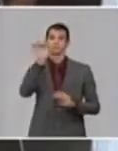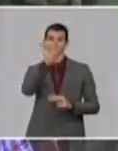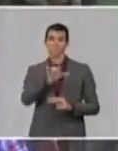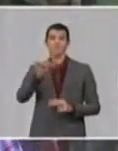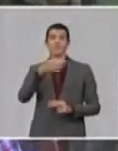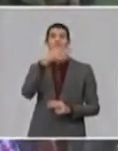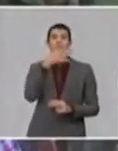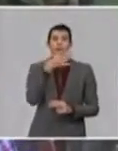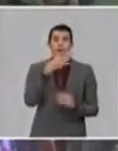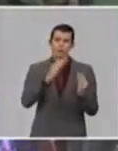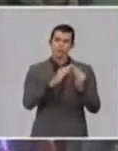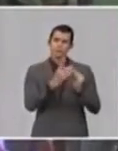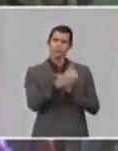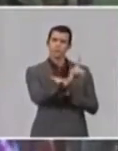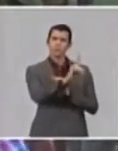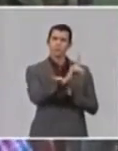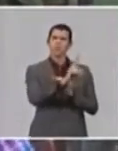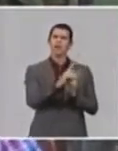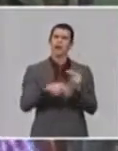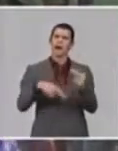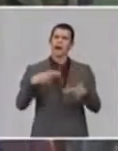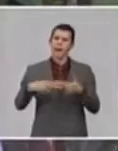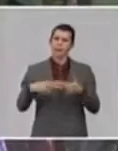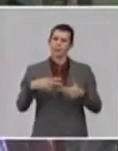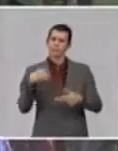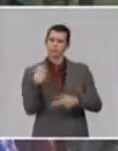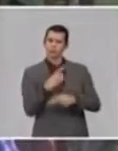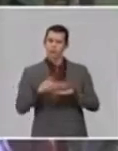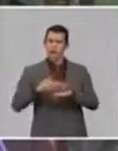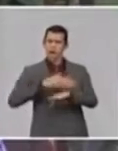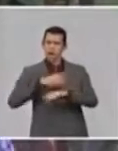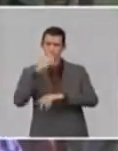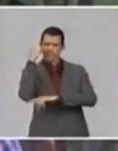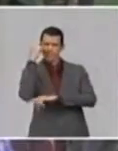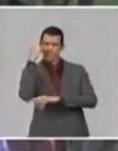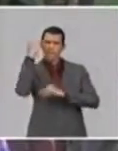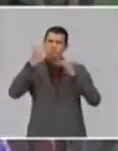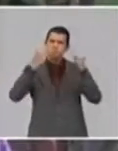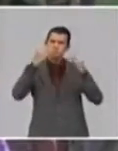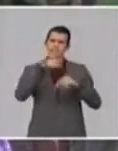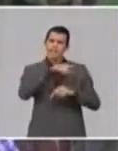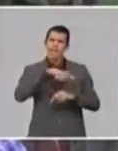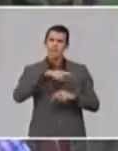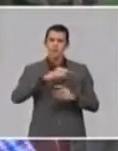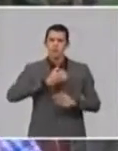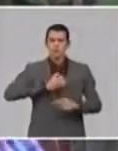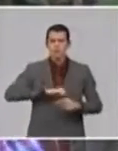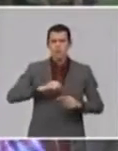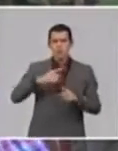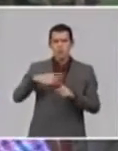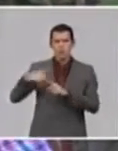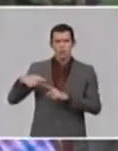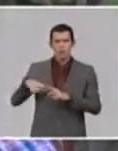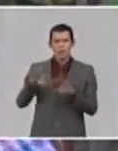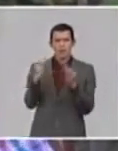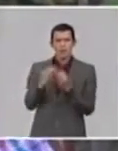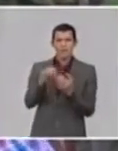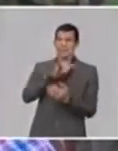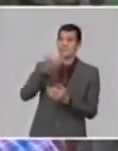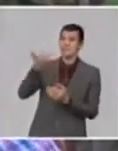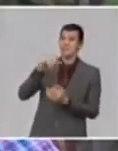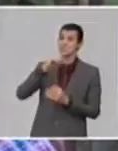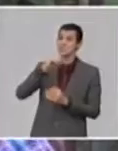solos. Hemos hecho una caracterización a aquellos que no tienen familiar obligatorio o que los hijos no viven en la comunidad. Y todos los productos que vienen a la